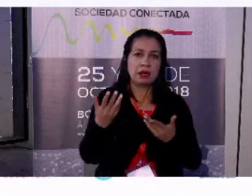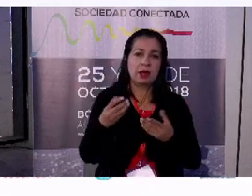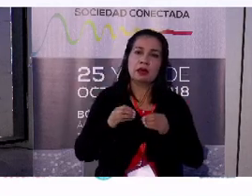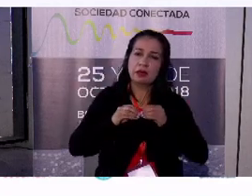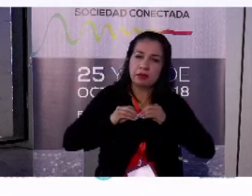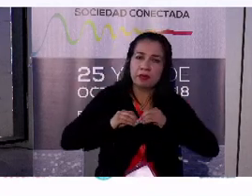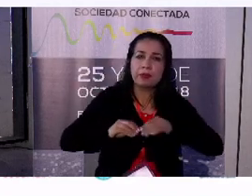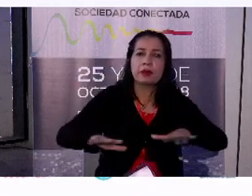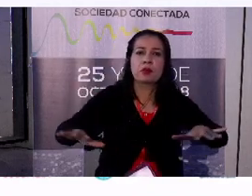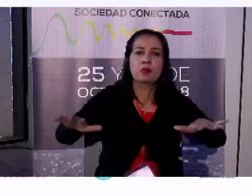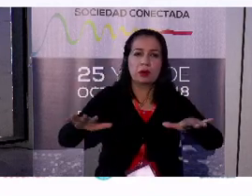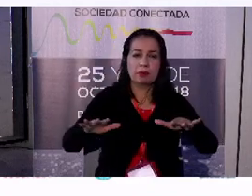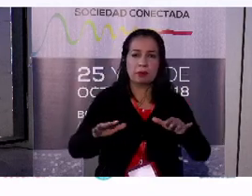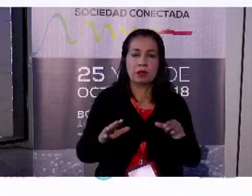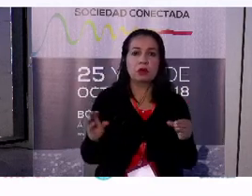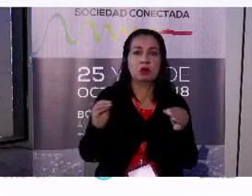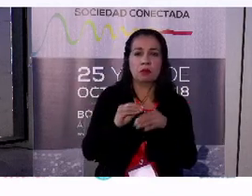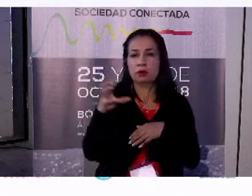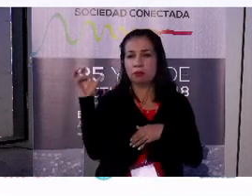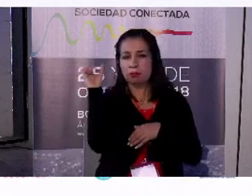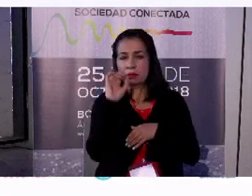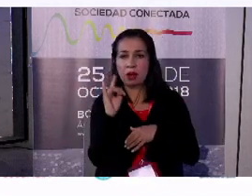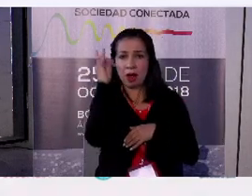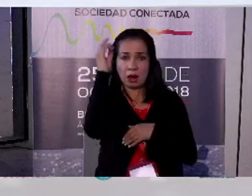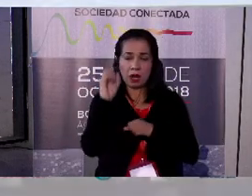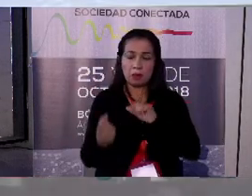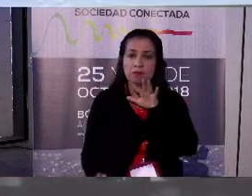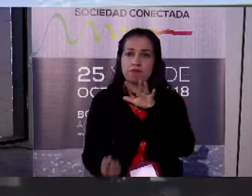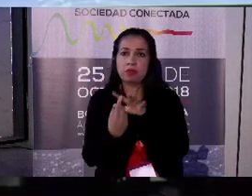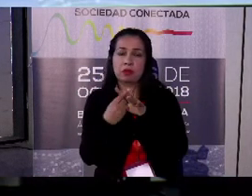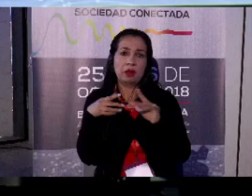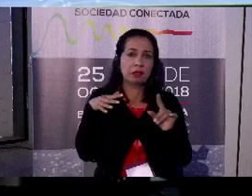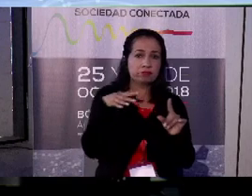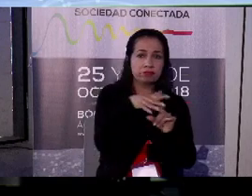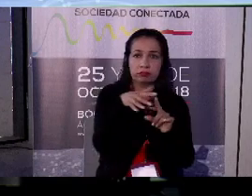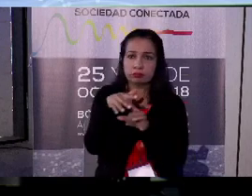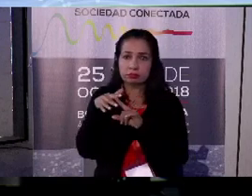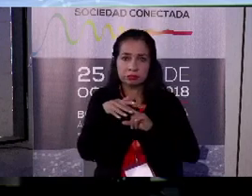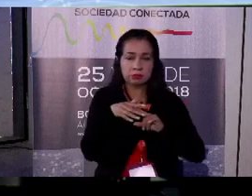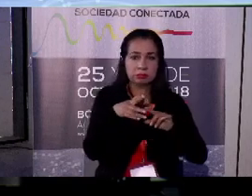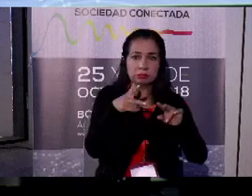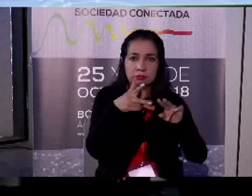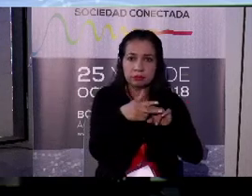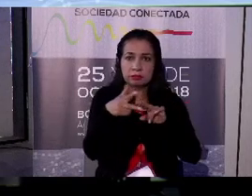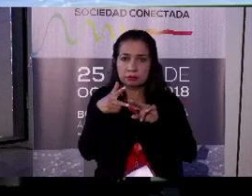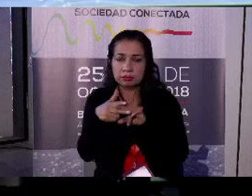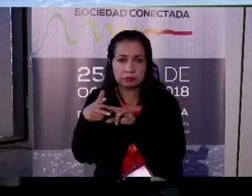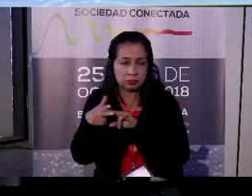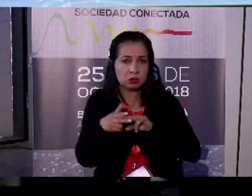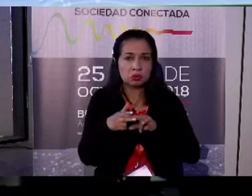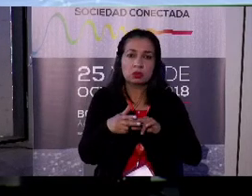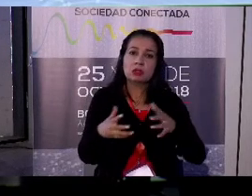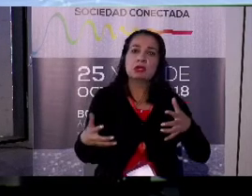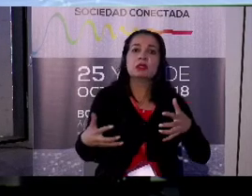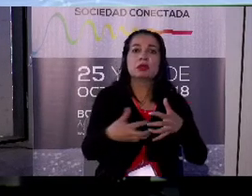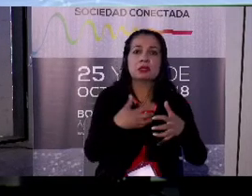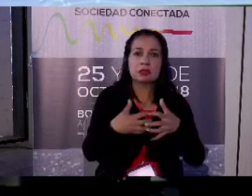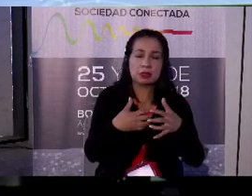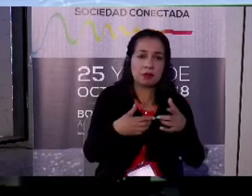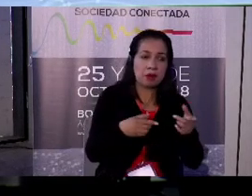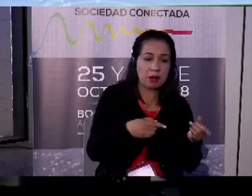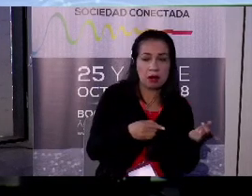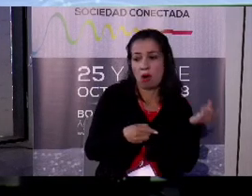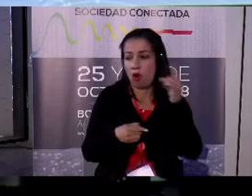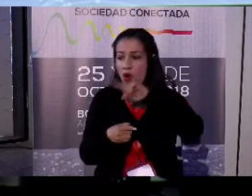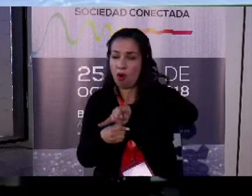establecer interferencias Si queremos la interferencia que un sistema está generando sobre ocho